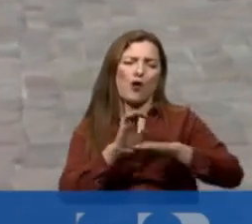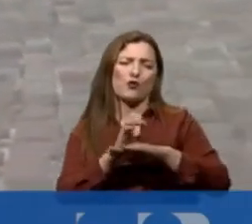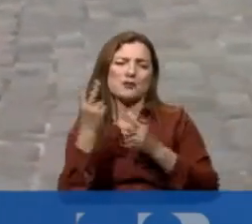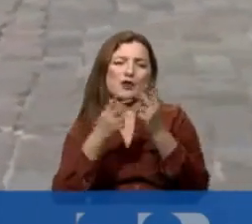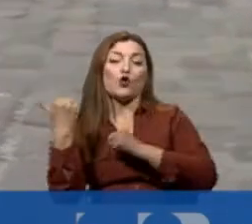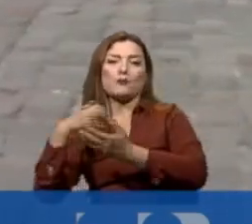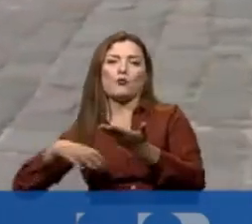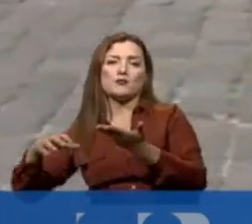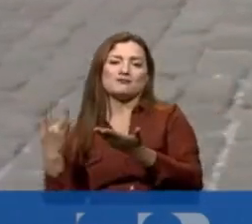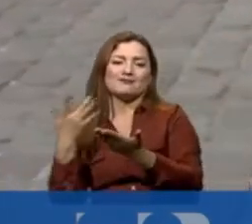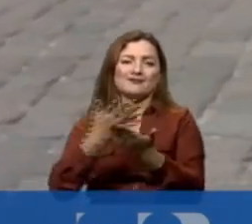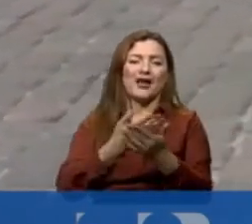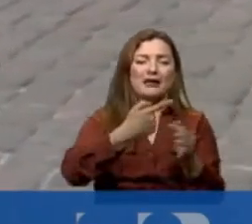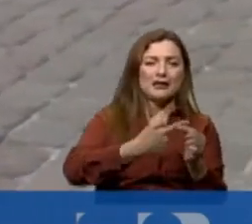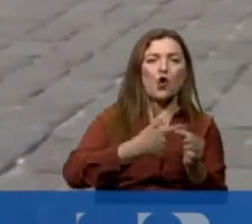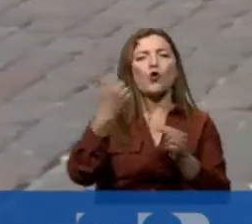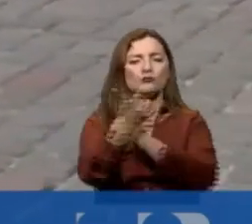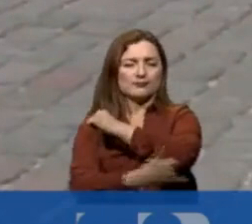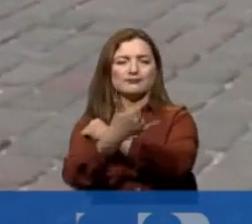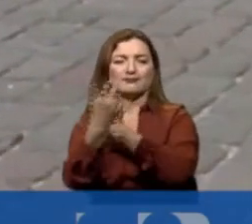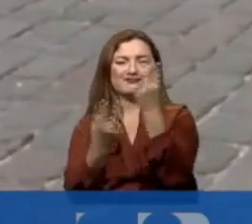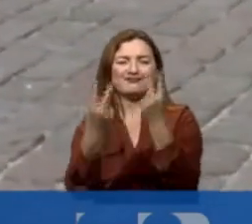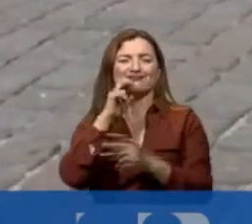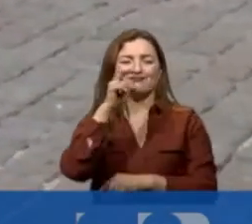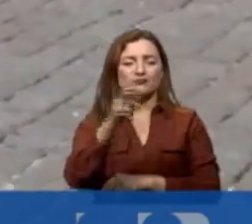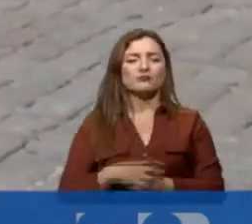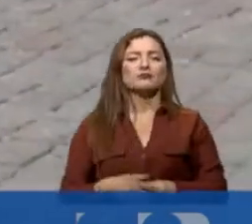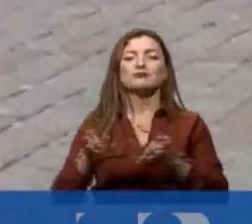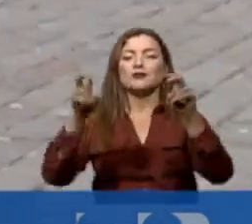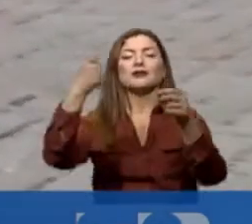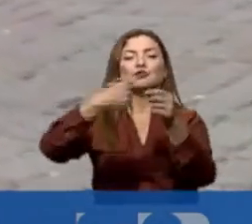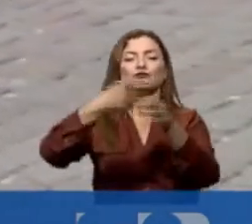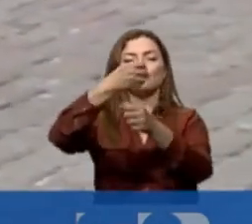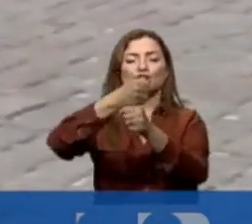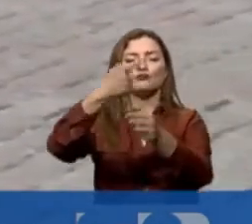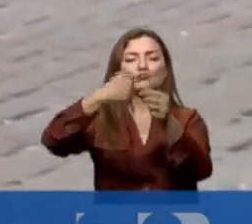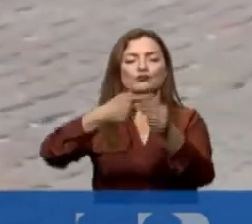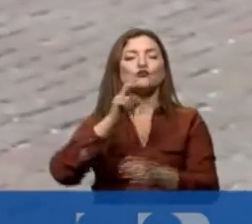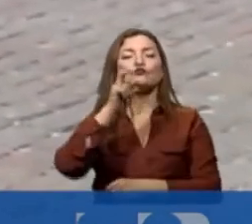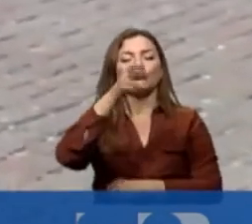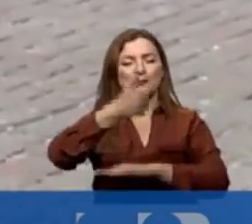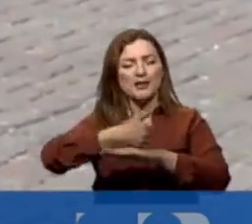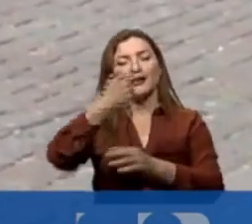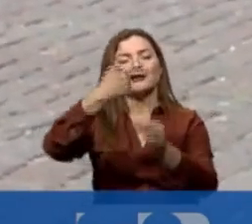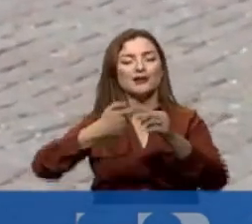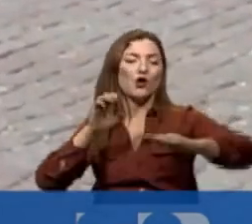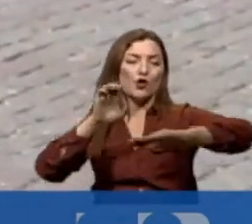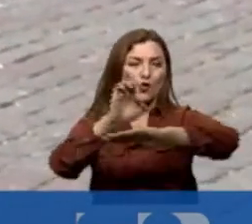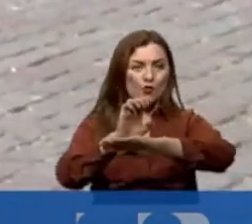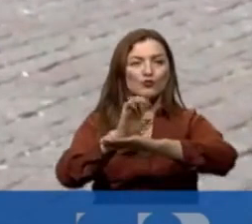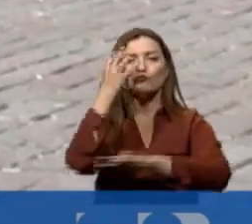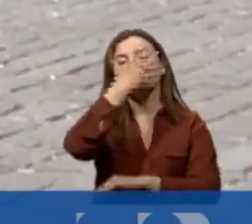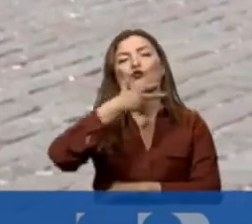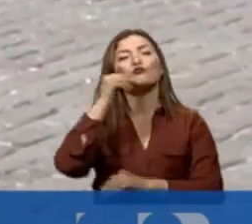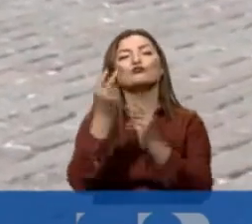mensaje como Policía Nacional y como Estado es Quito seguro, Quito turístico. la capital y el Ecuador es un país